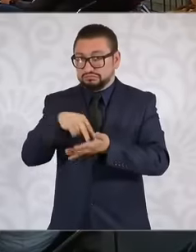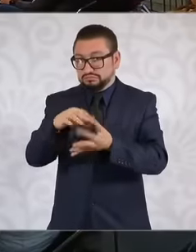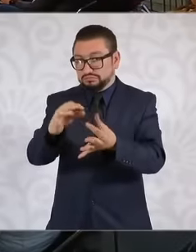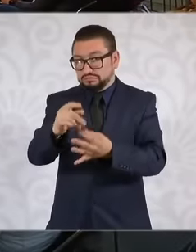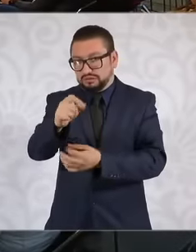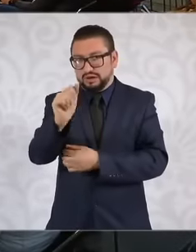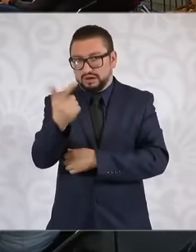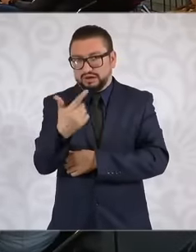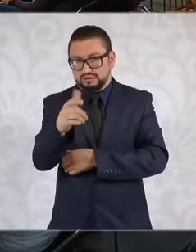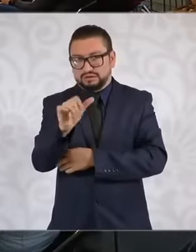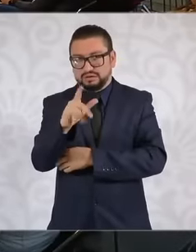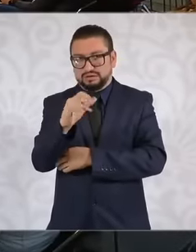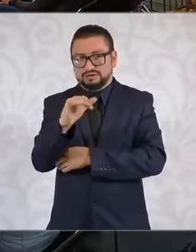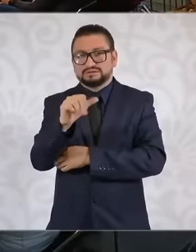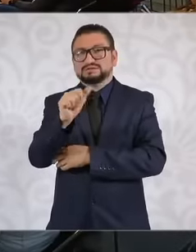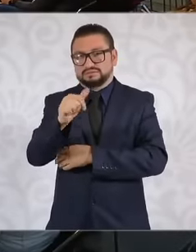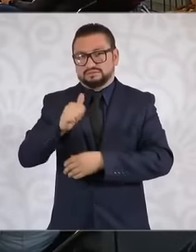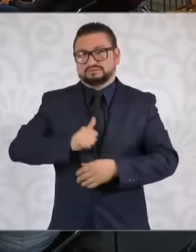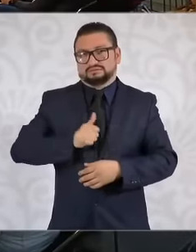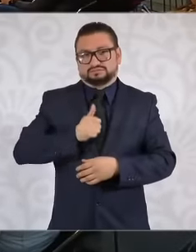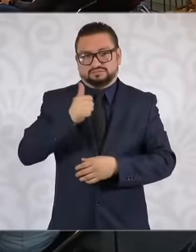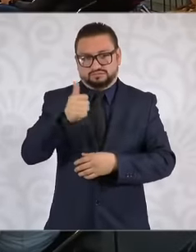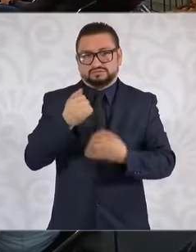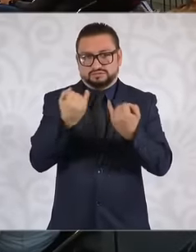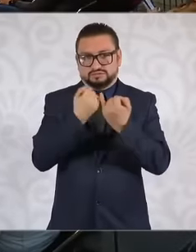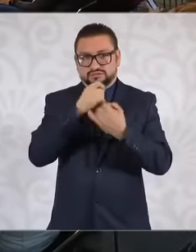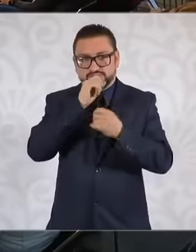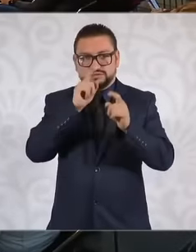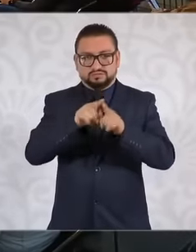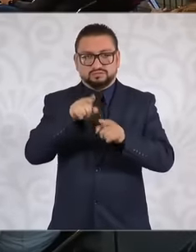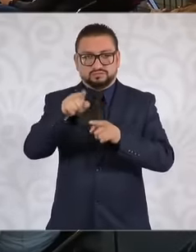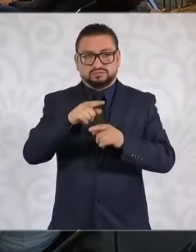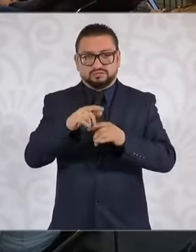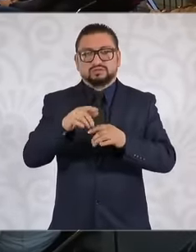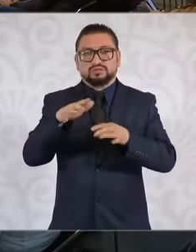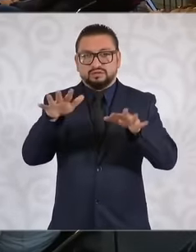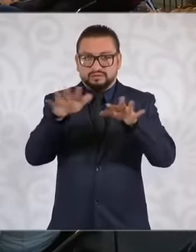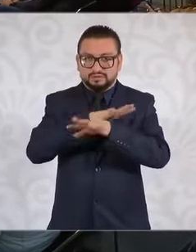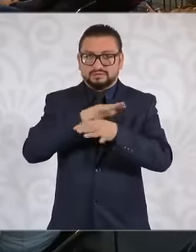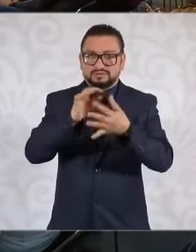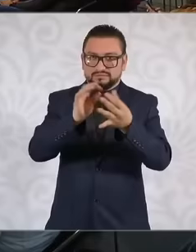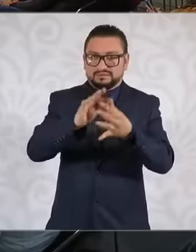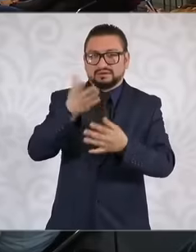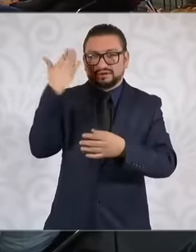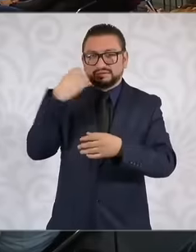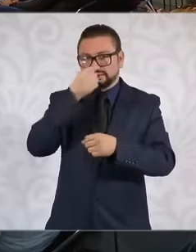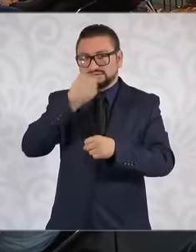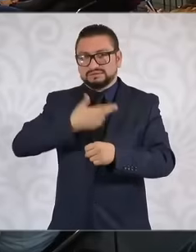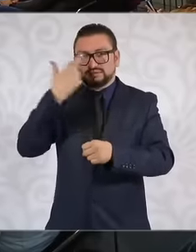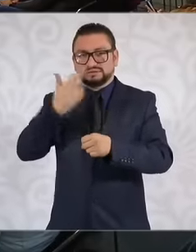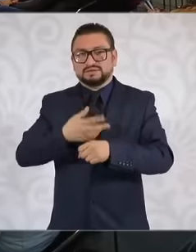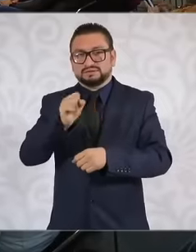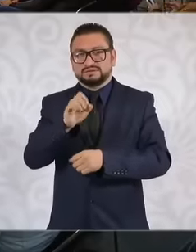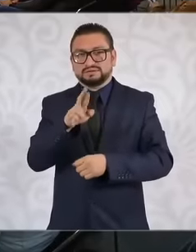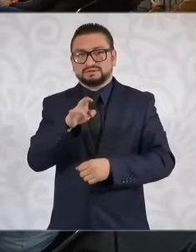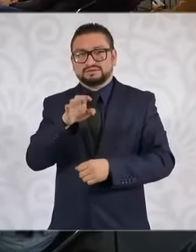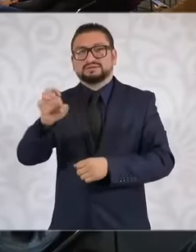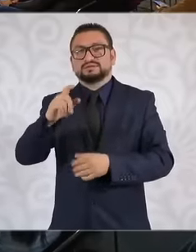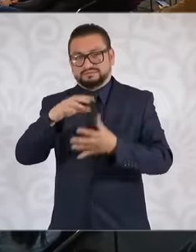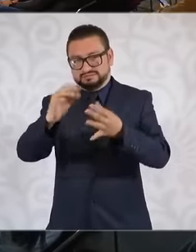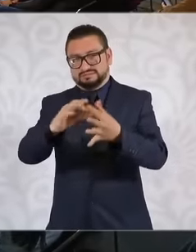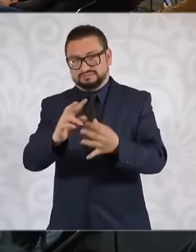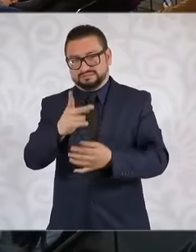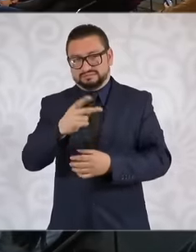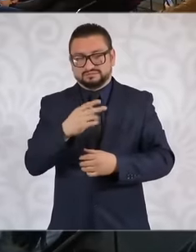algo, Alicia, y aprovechando también, te cambias de cachucha y comentas cuando era secretaria de Relaciones Exteriores lo que hizo el